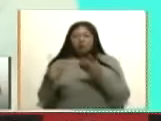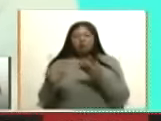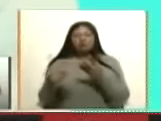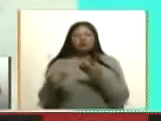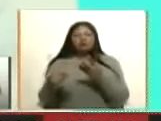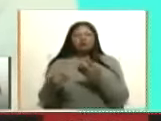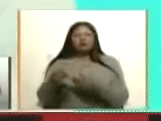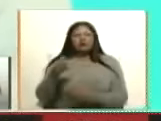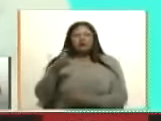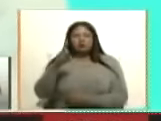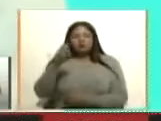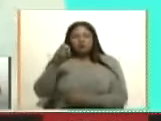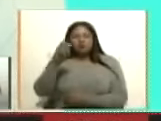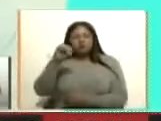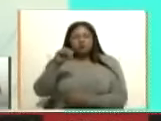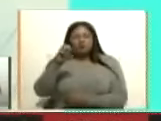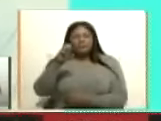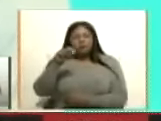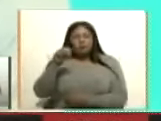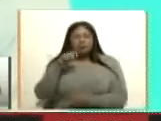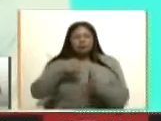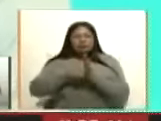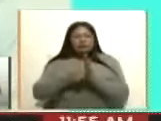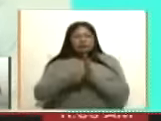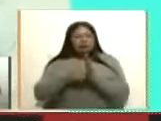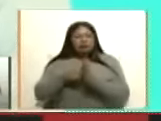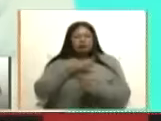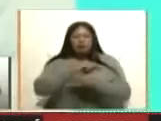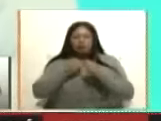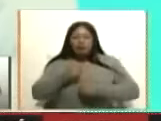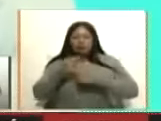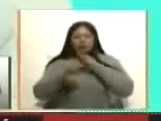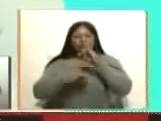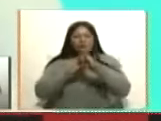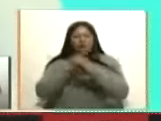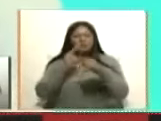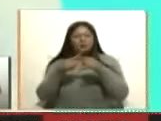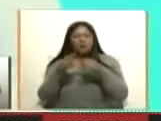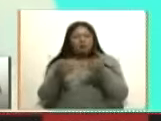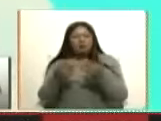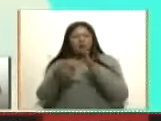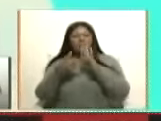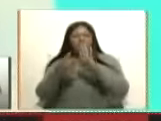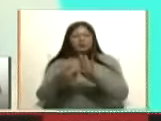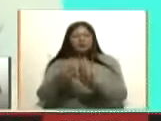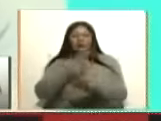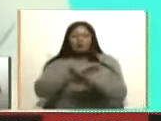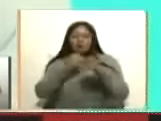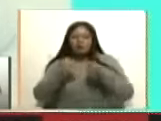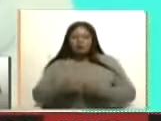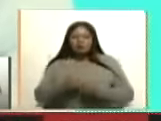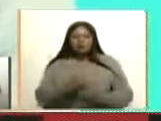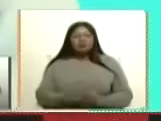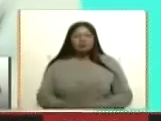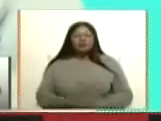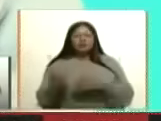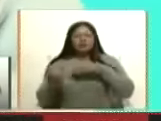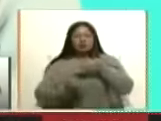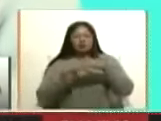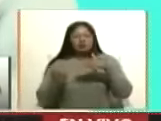la exon móvil a mucha presión internacional y sin embargo ha demostrado la fortaleza de las